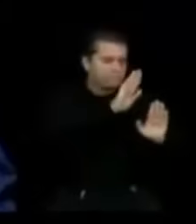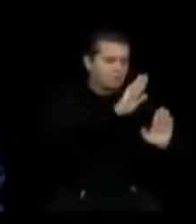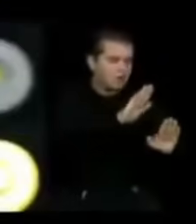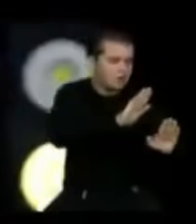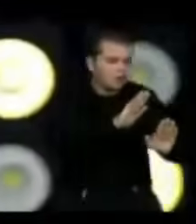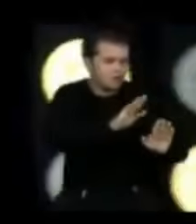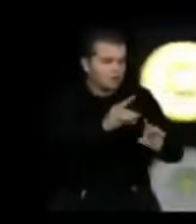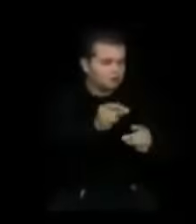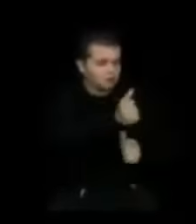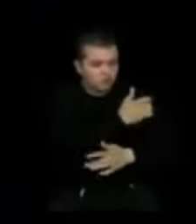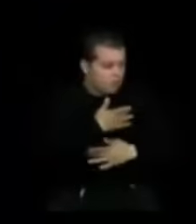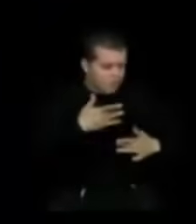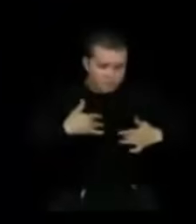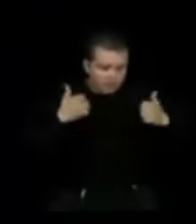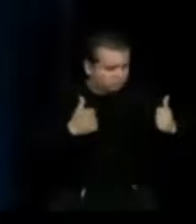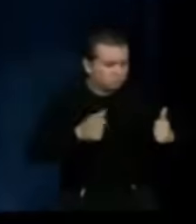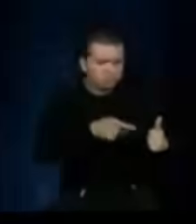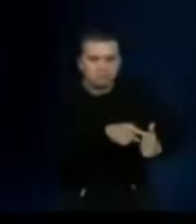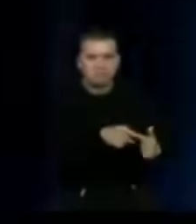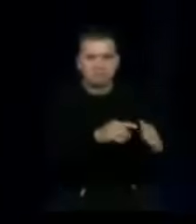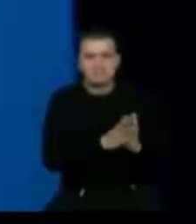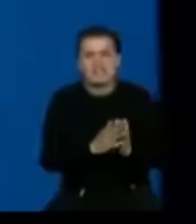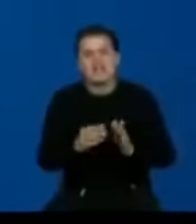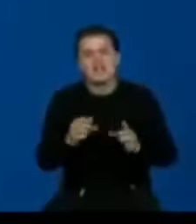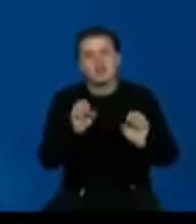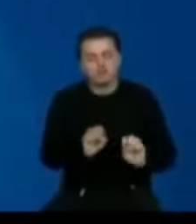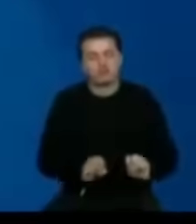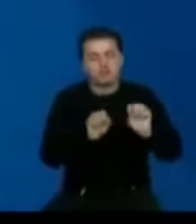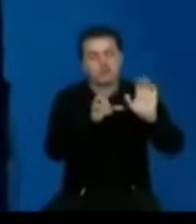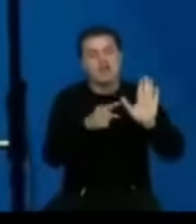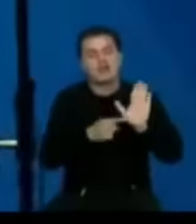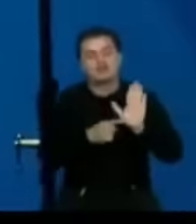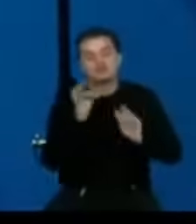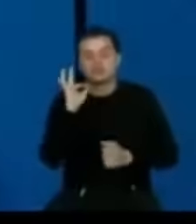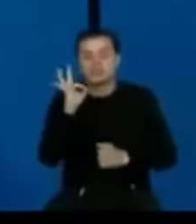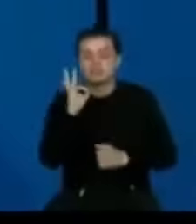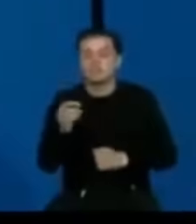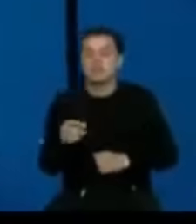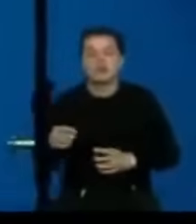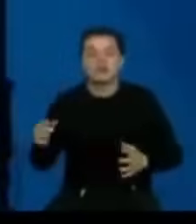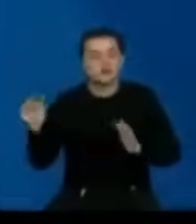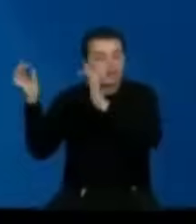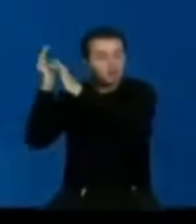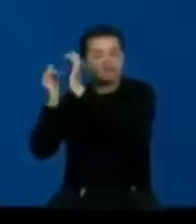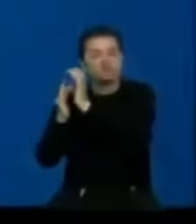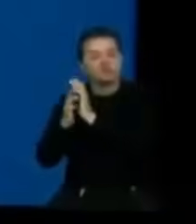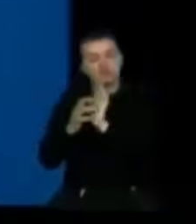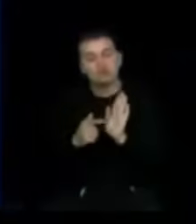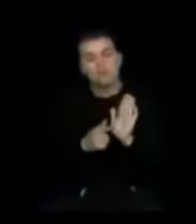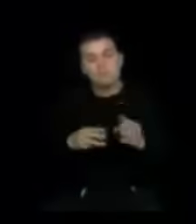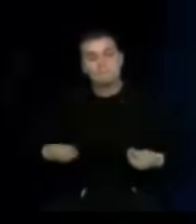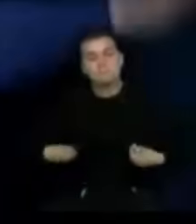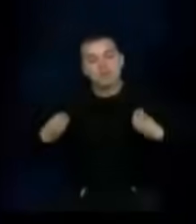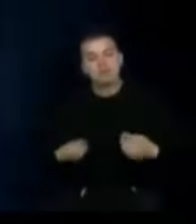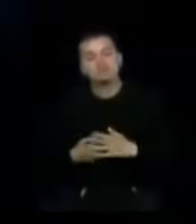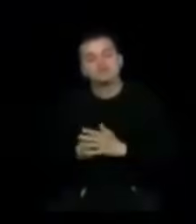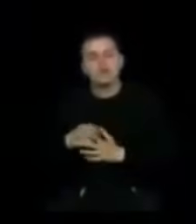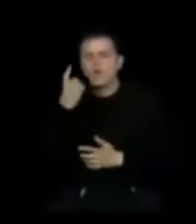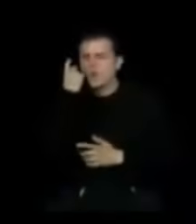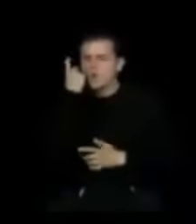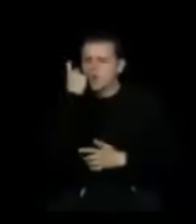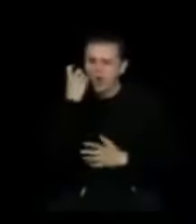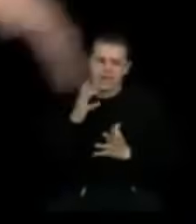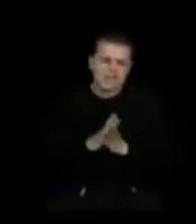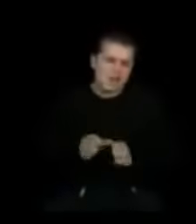sanarán. Los milagros testifican de que Jesús está vivo. Ayer tuvimos cantidades de